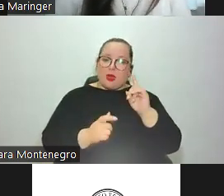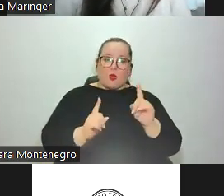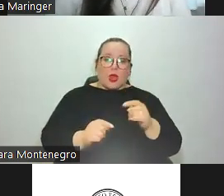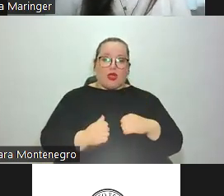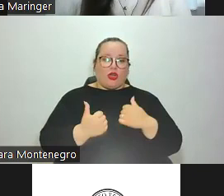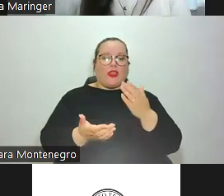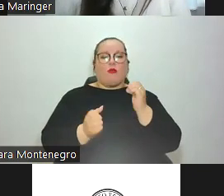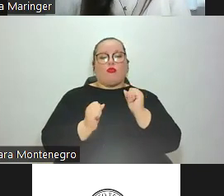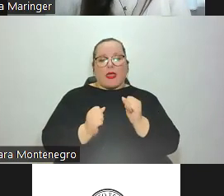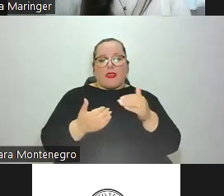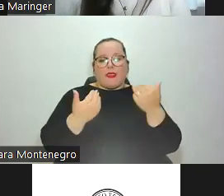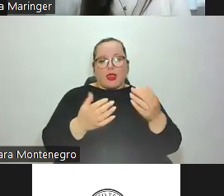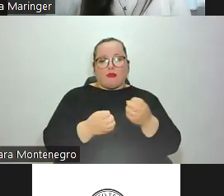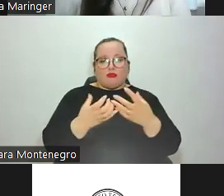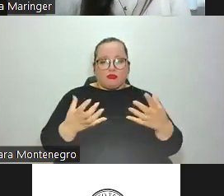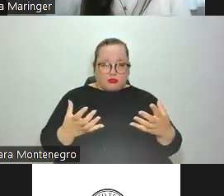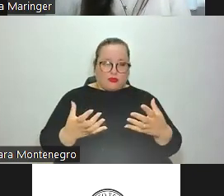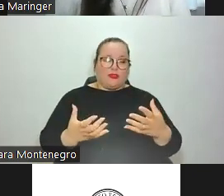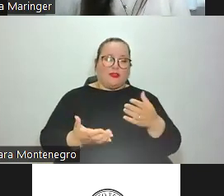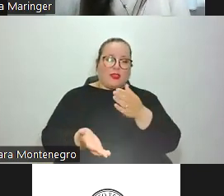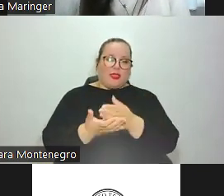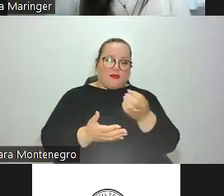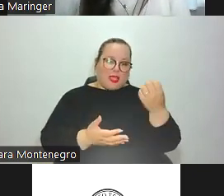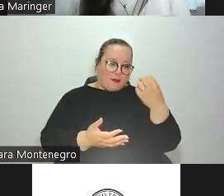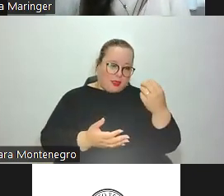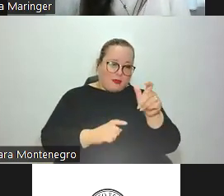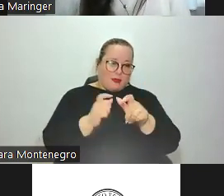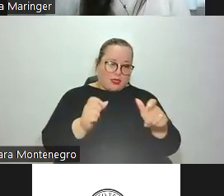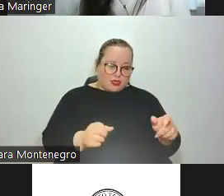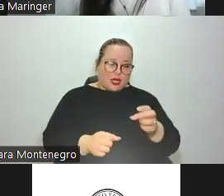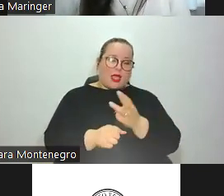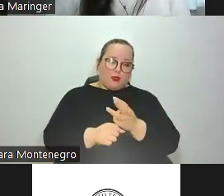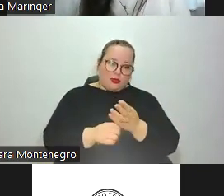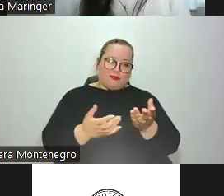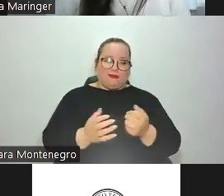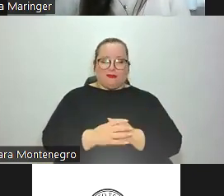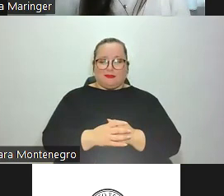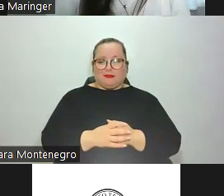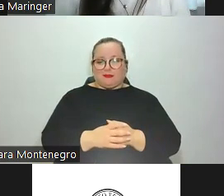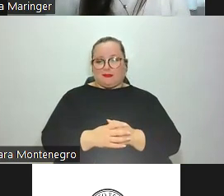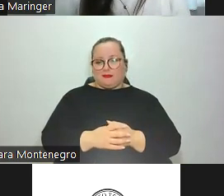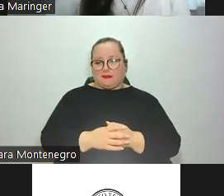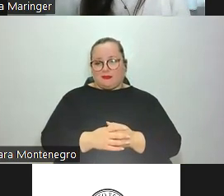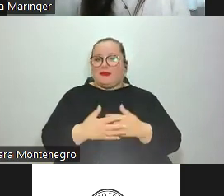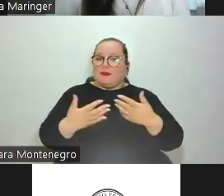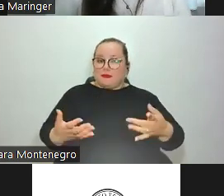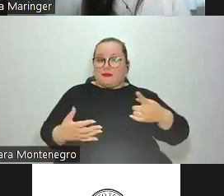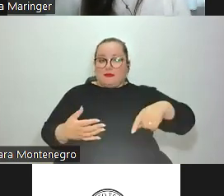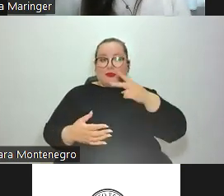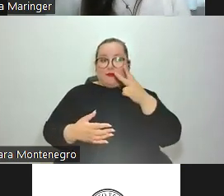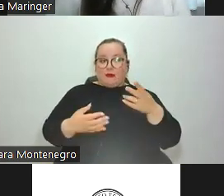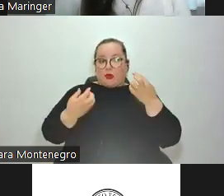mucho que entregar de lo que tienen que aprender también las personas de generaciones mayores. Entonces aquí, si lo vemos como